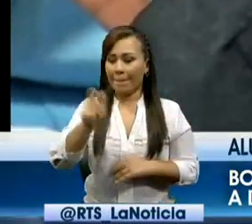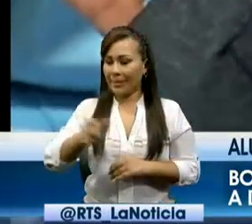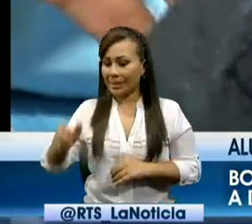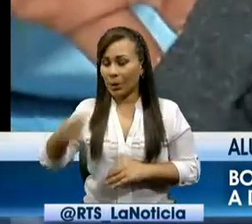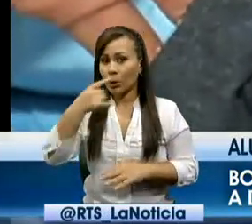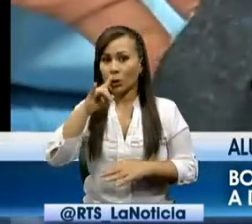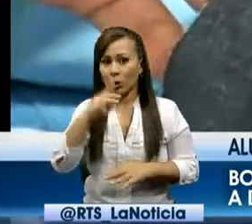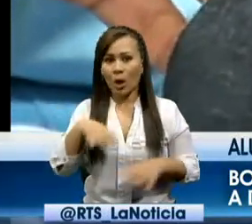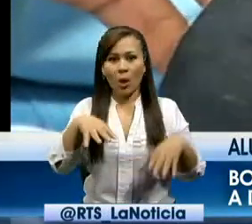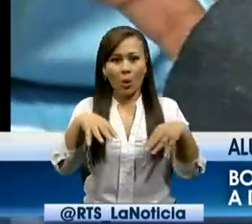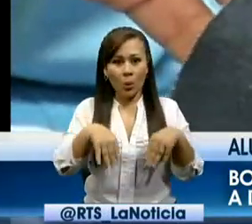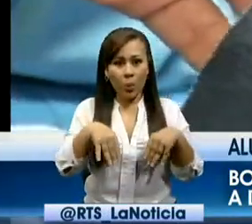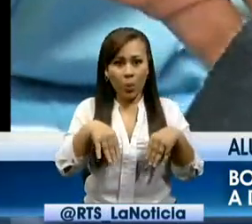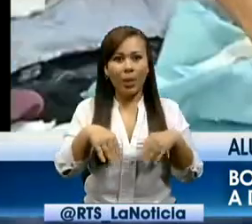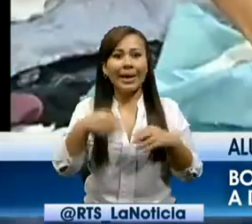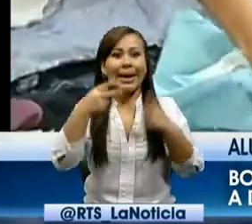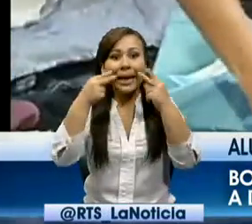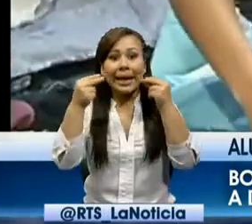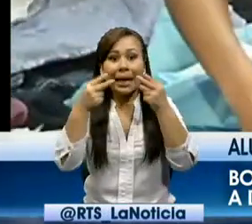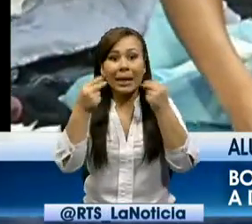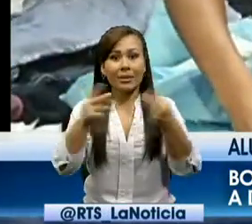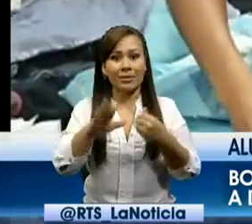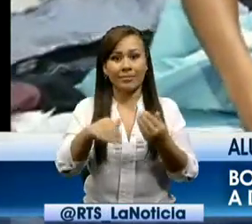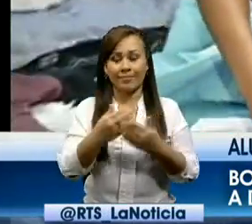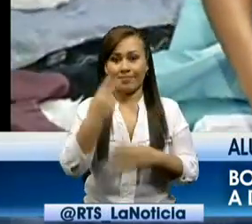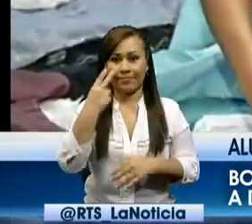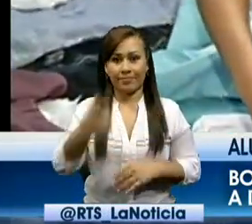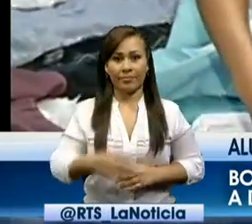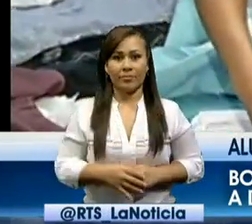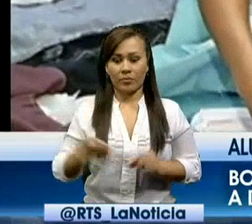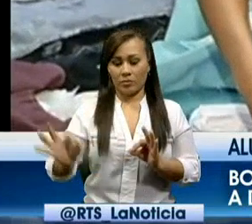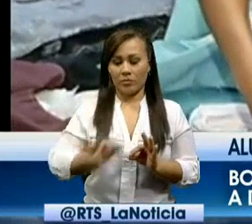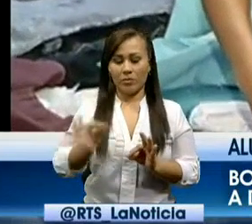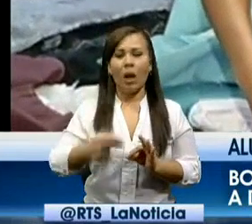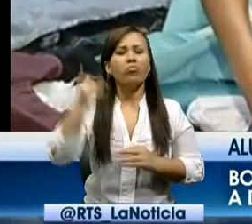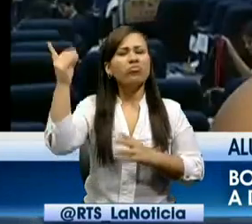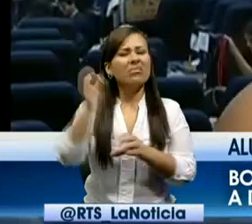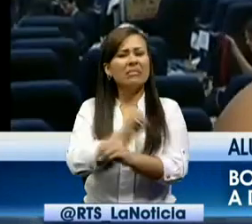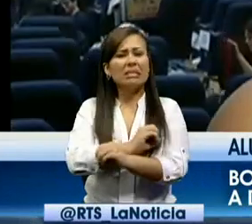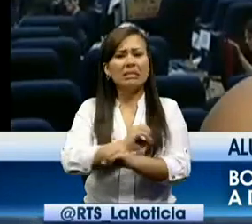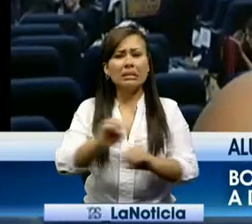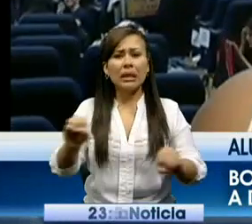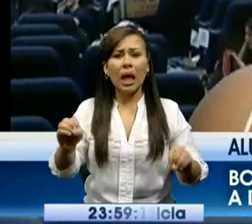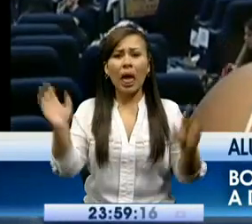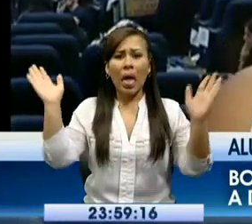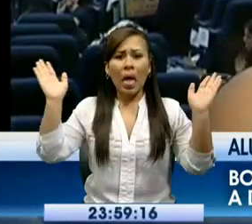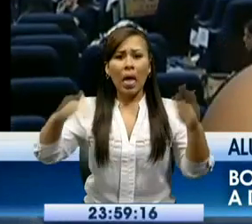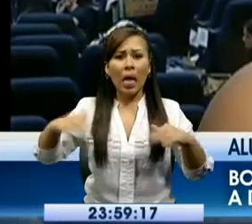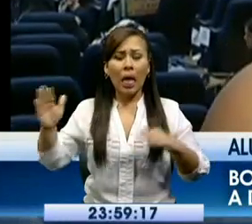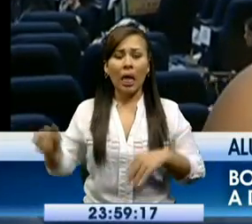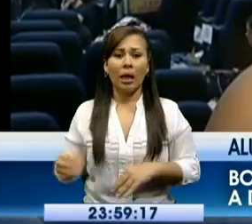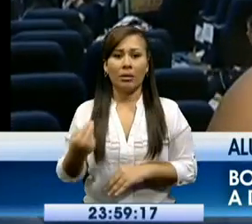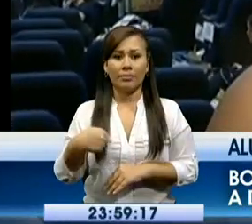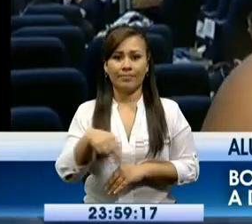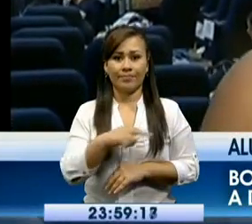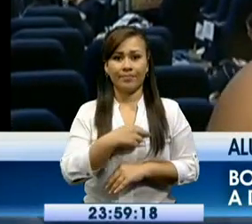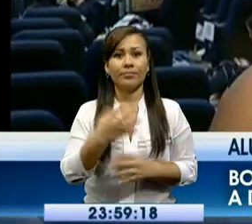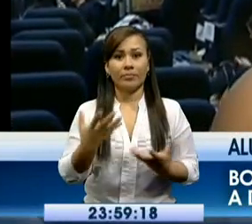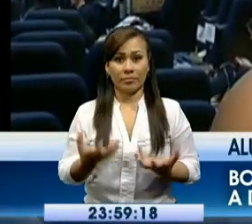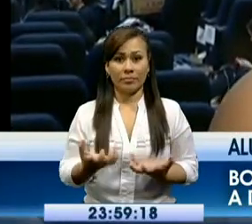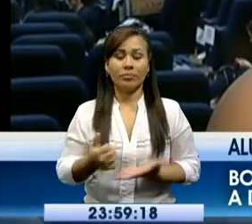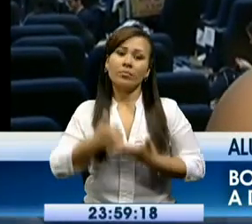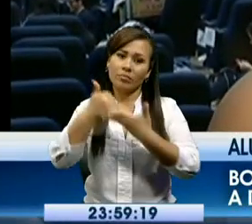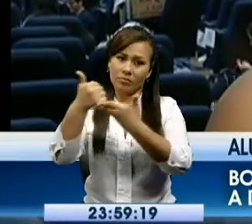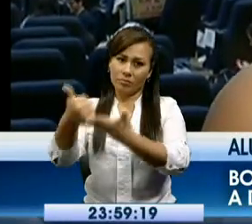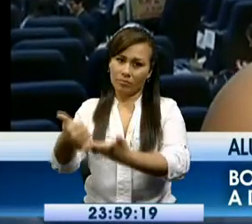los perritos, para los gatitos, porque como ven, están, las ciudades han quedado totalmente en los escombros. Entonces lo que queremos con